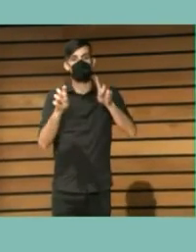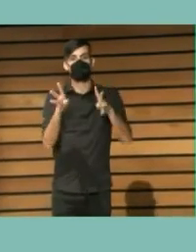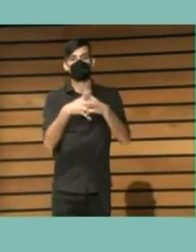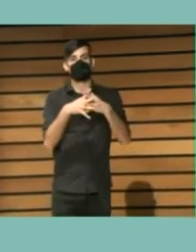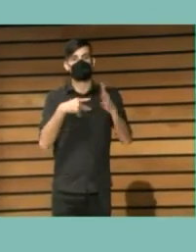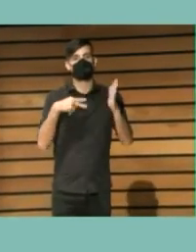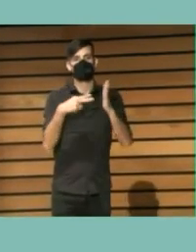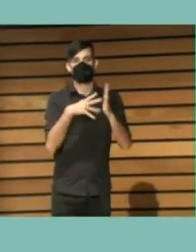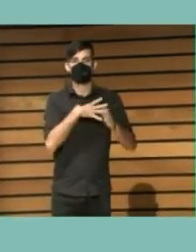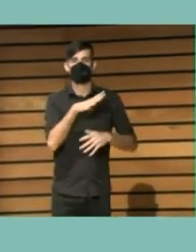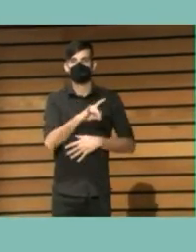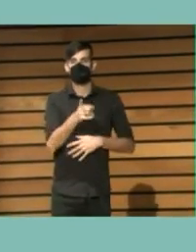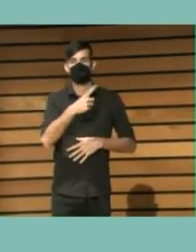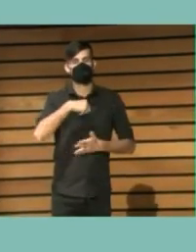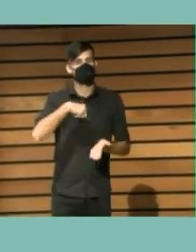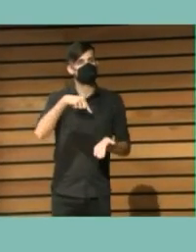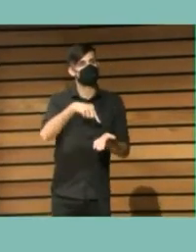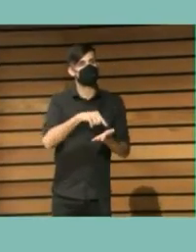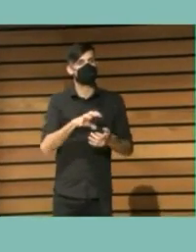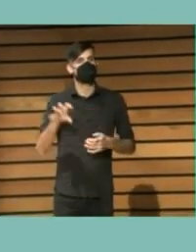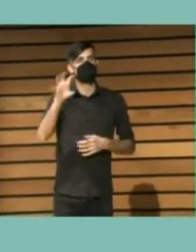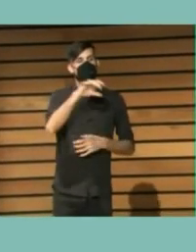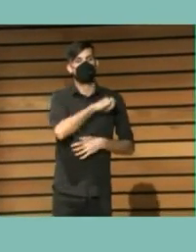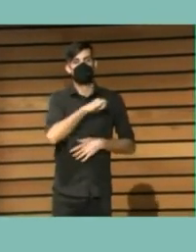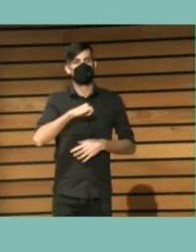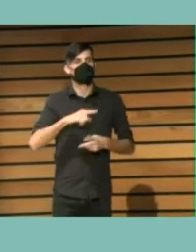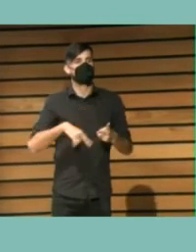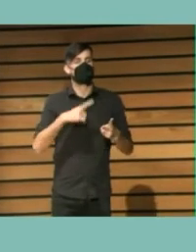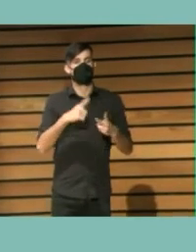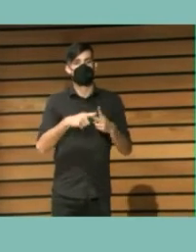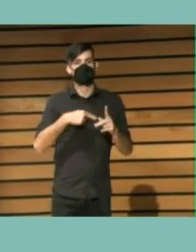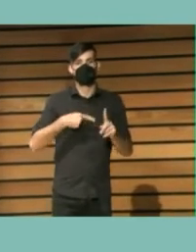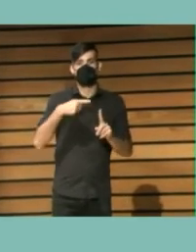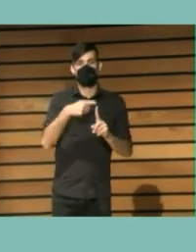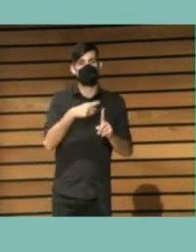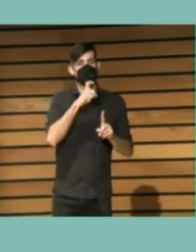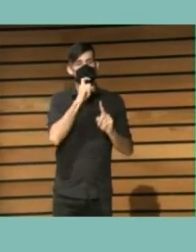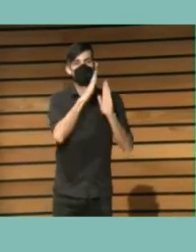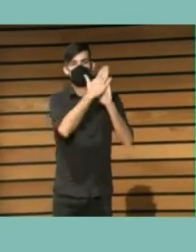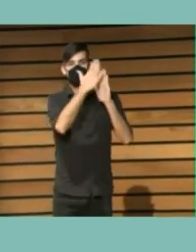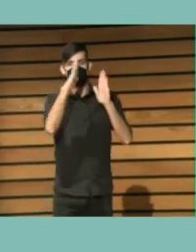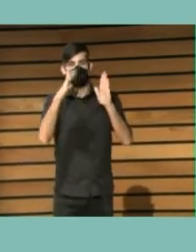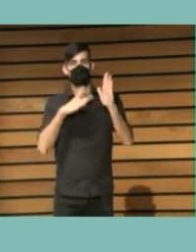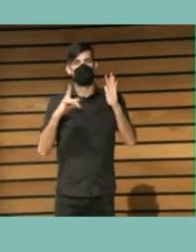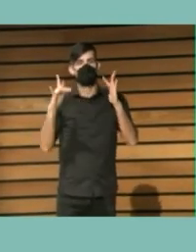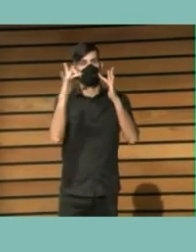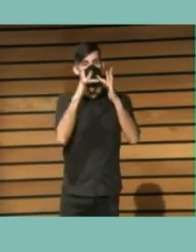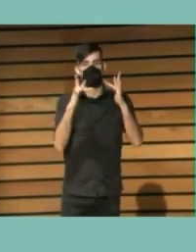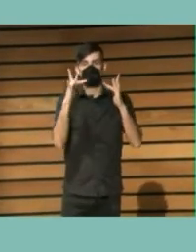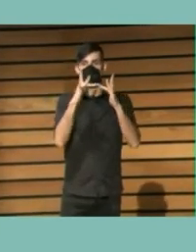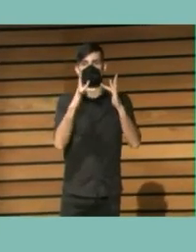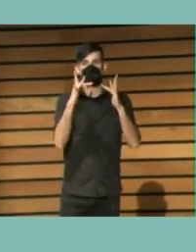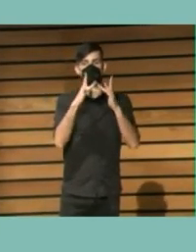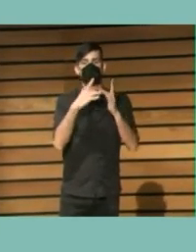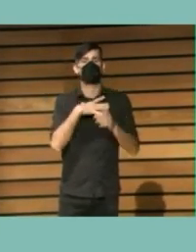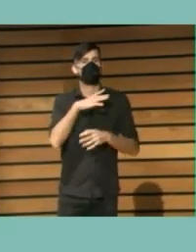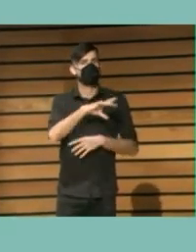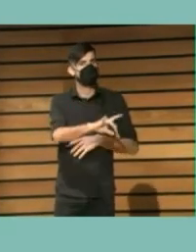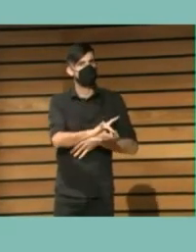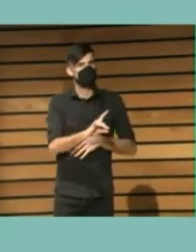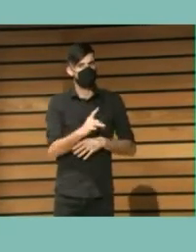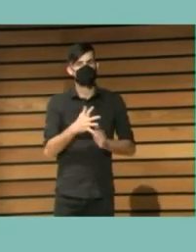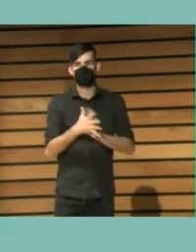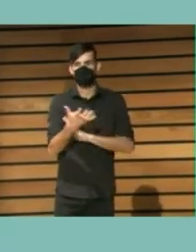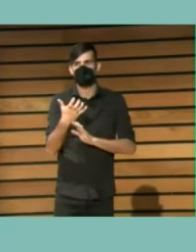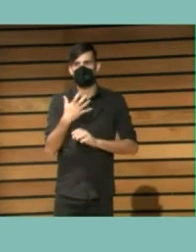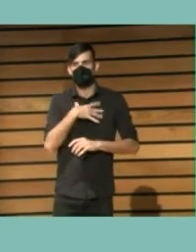Y así creamos comunidades no solo de usuarios, sino de bibliotecas, redes de bibliotecas que puedan interactuar y saber esto, saber pues